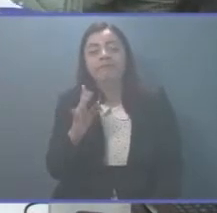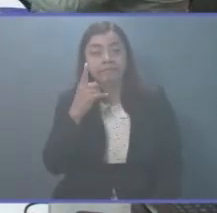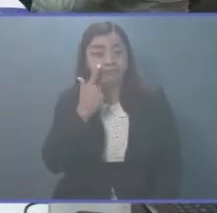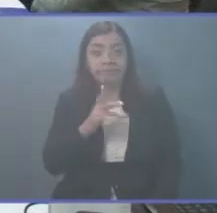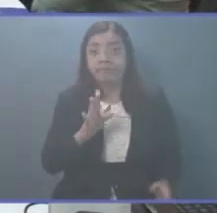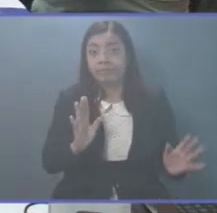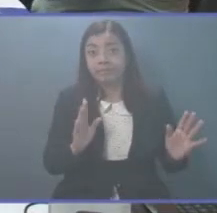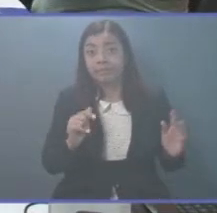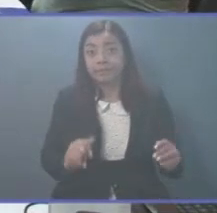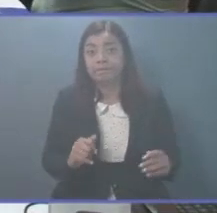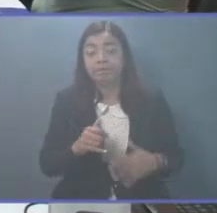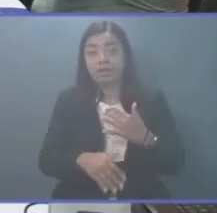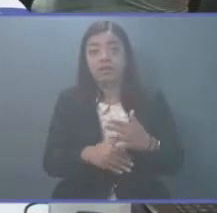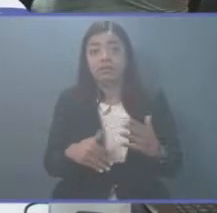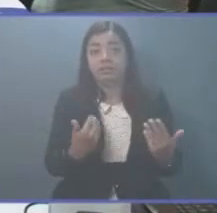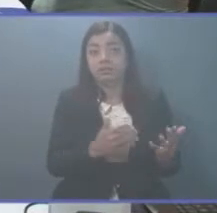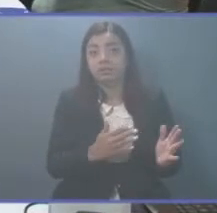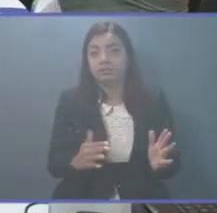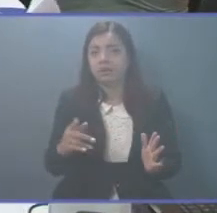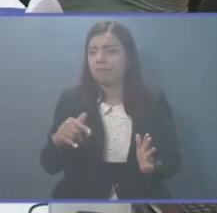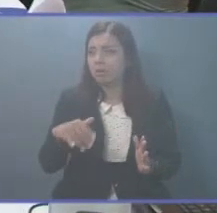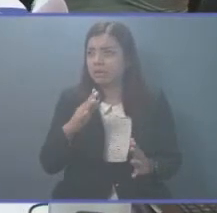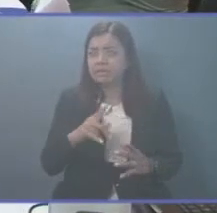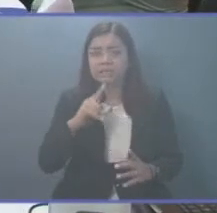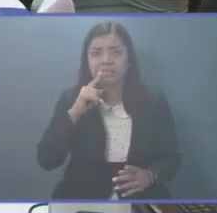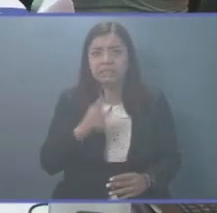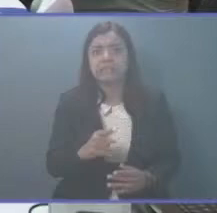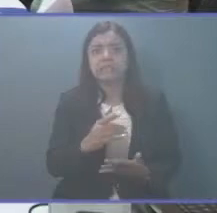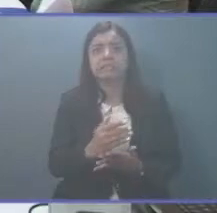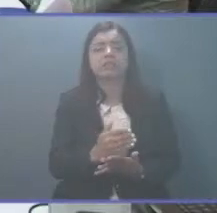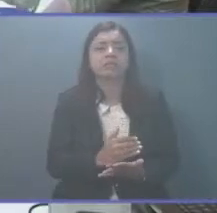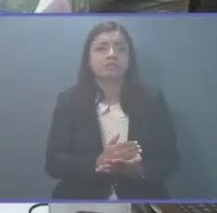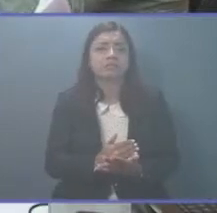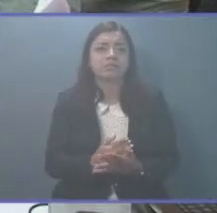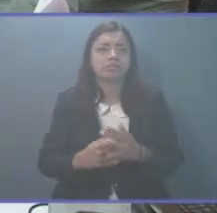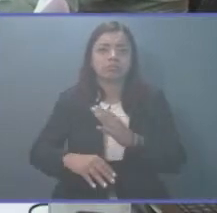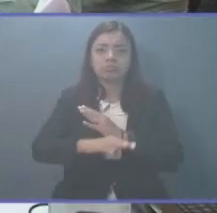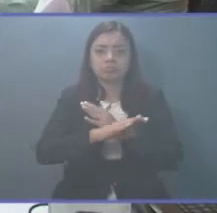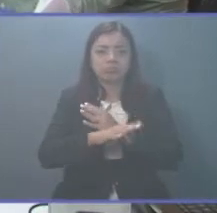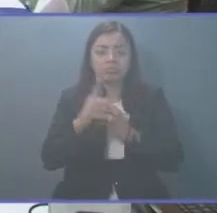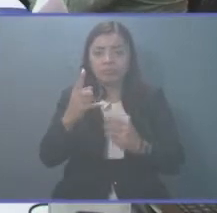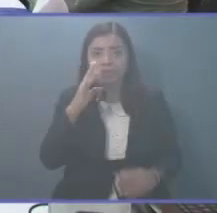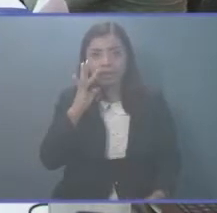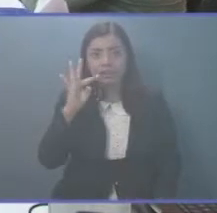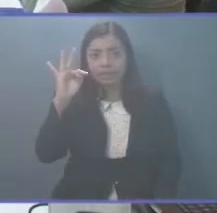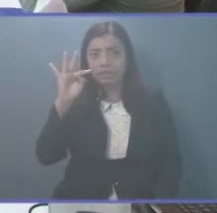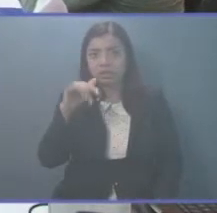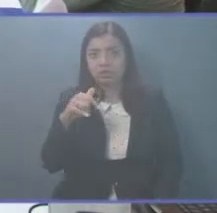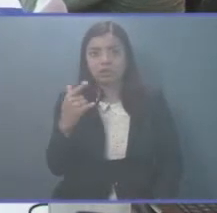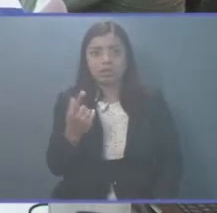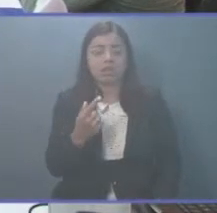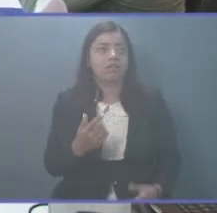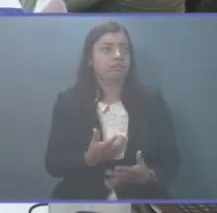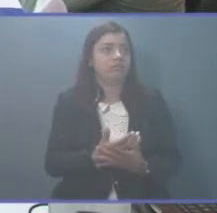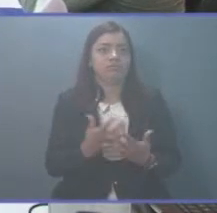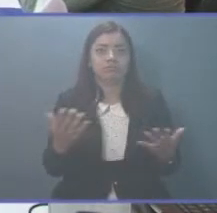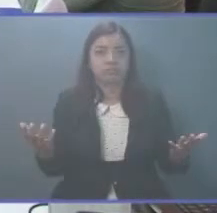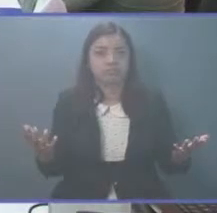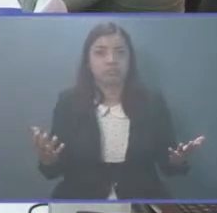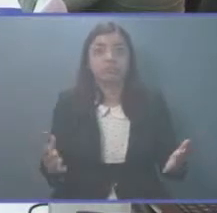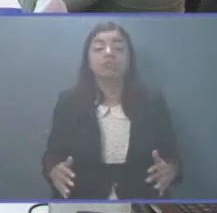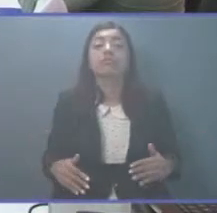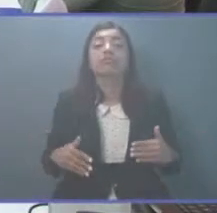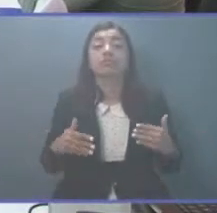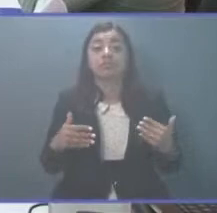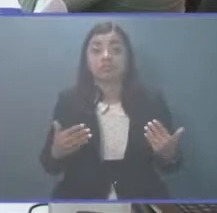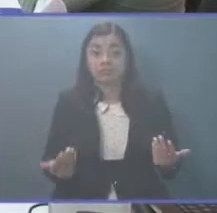supónganse que lo más imperante es darle protección a unos testigos de una red enorme de esto, pero